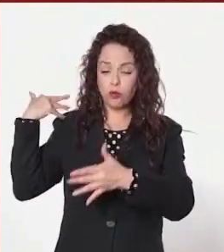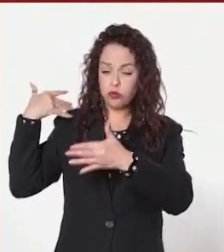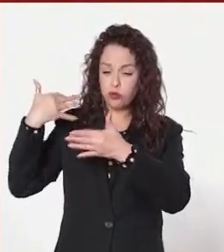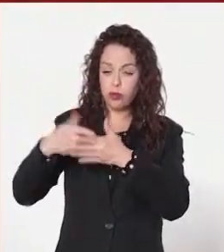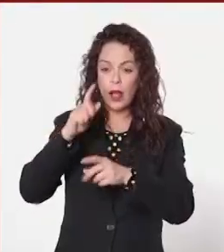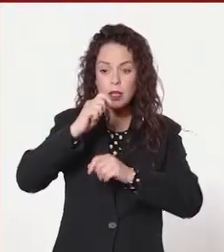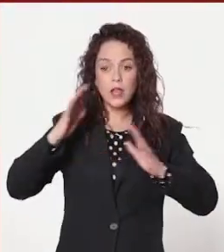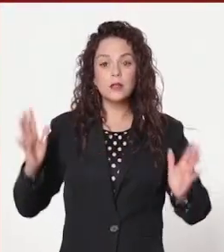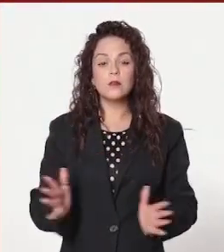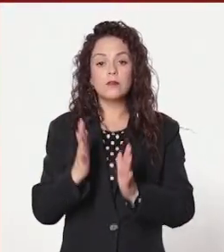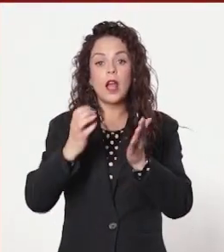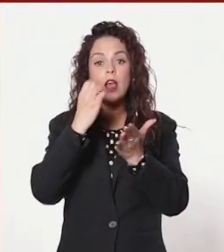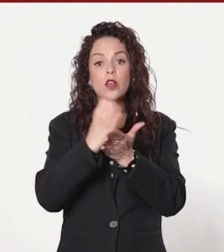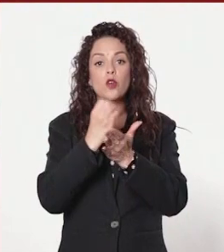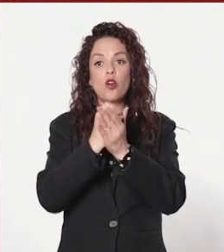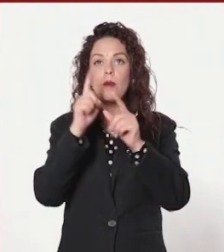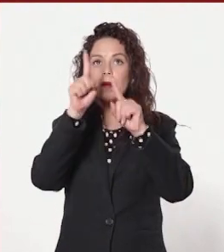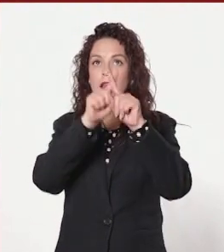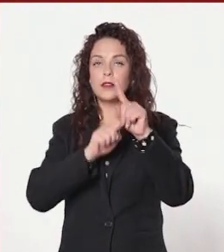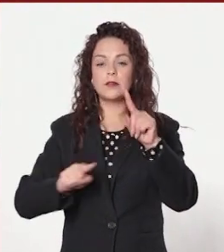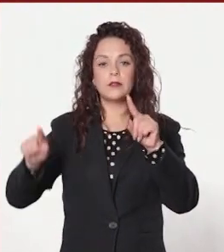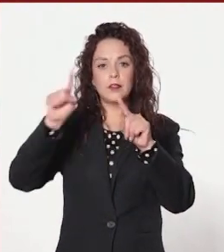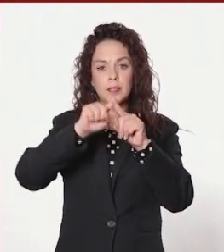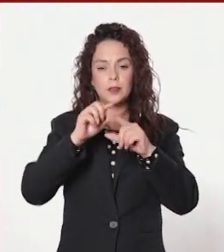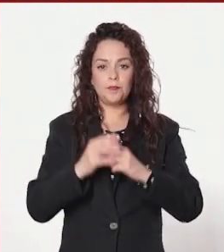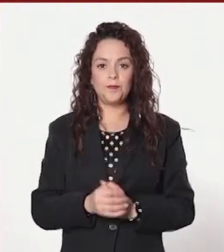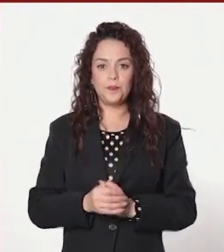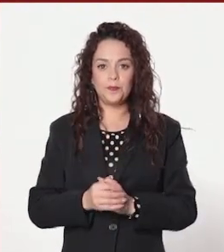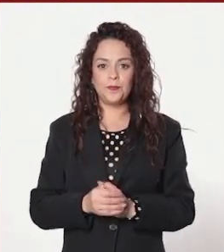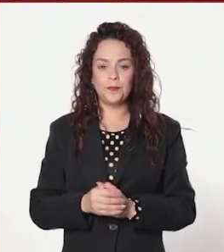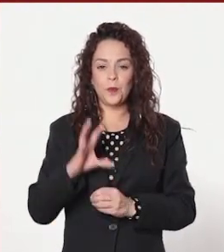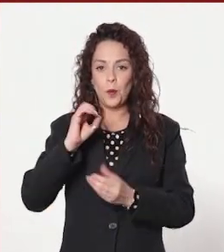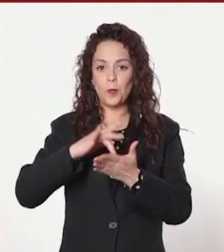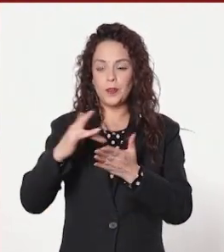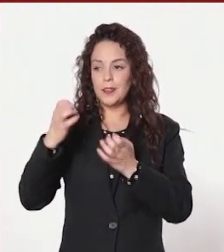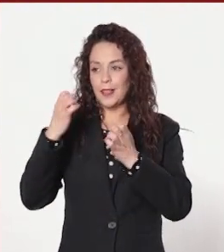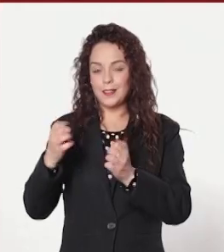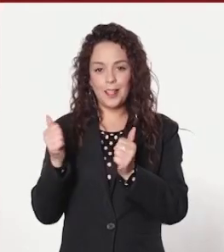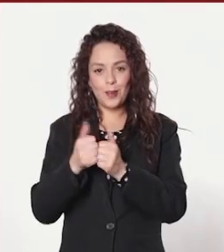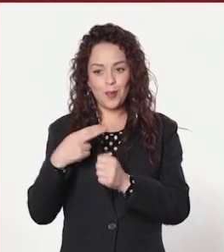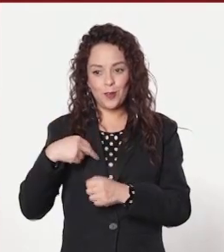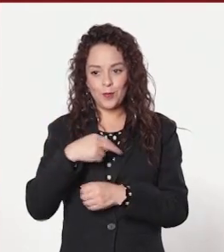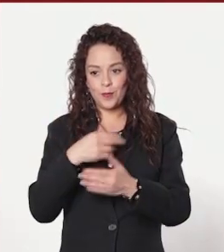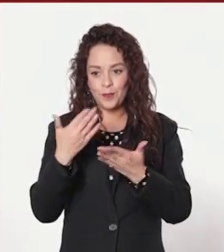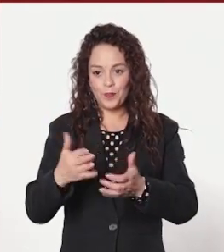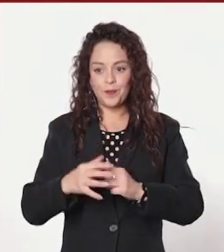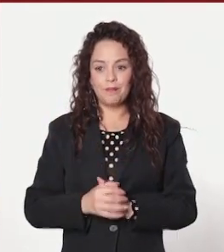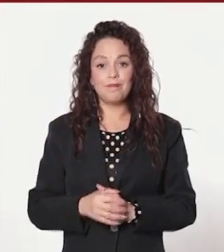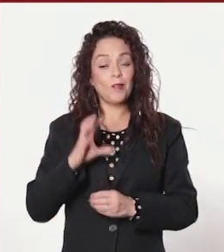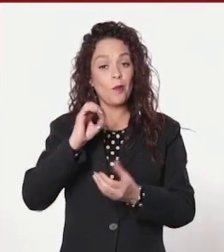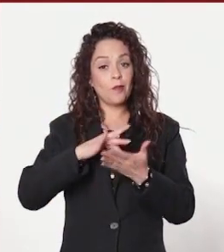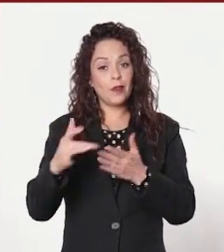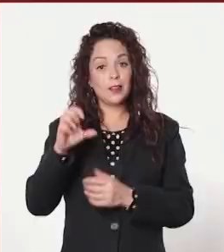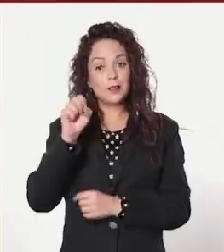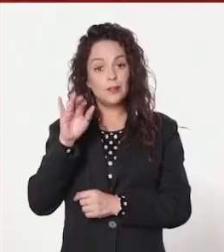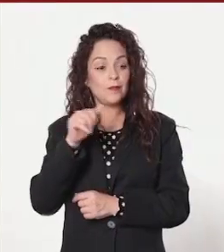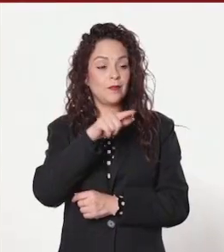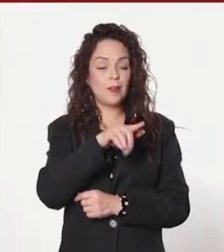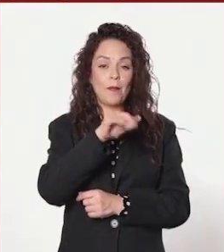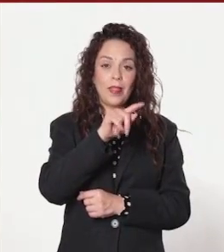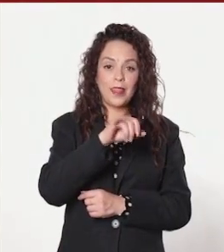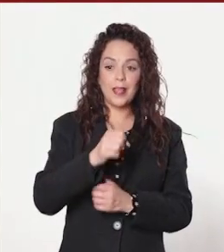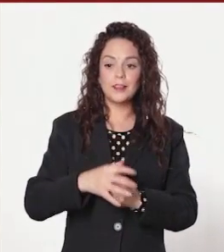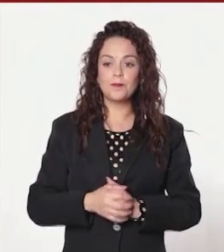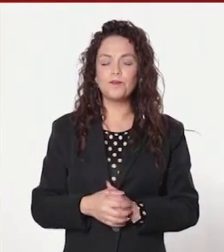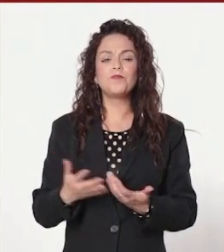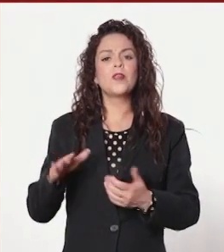economía circular. Sofía, muchas gracias por estar con nosotros. Bienvenida. Gracias, Pamela. Gracias, Matías, por tenerme aquí con ustedes hoy.